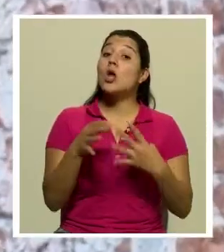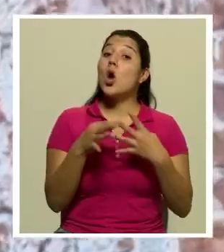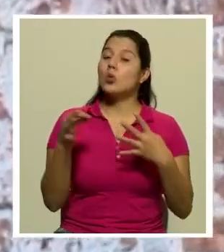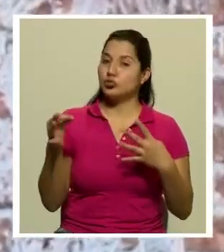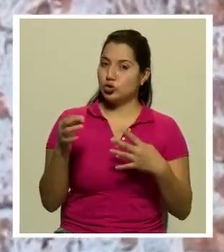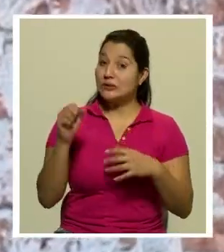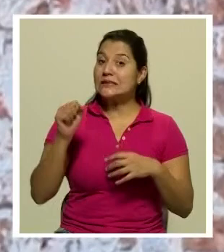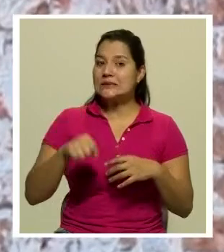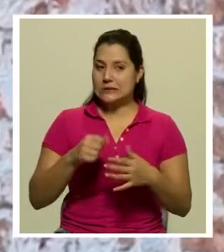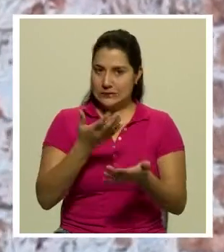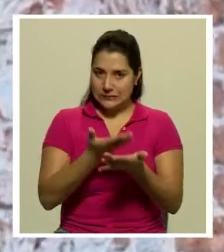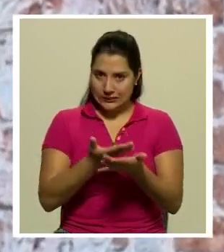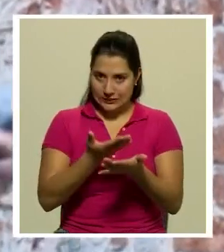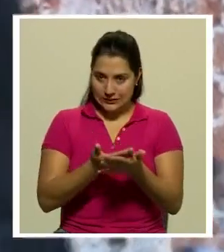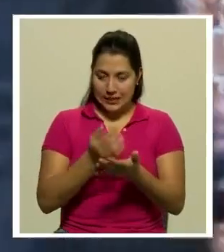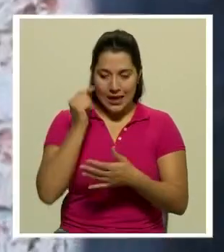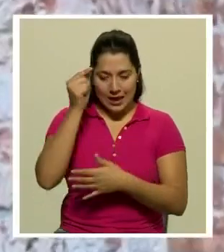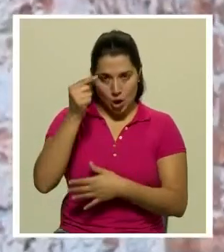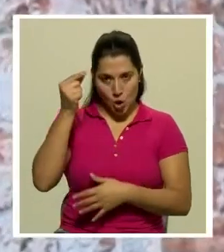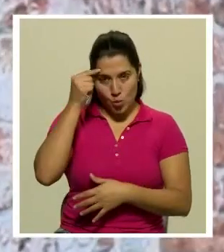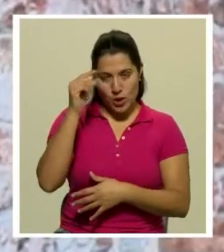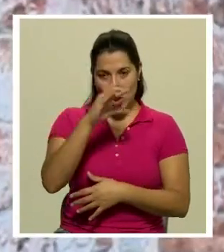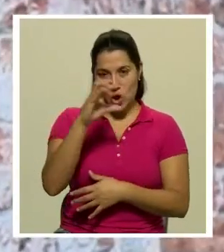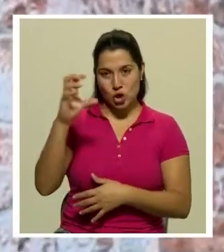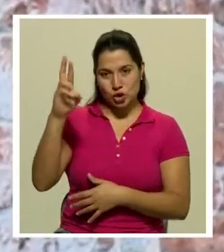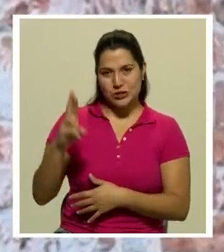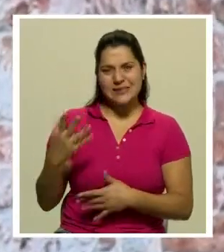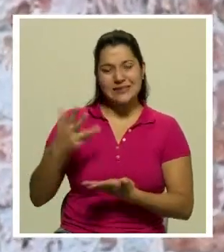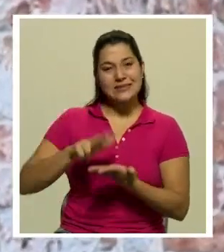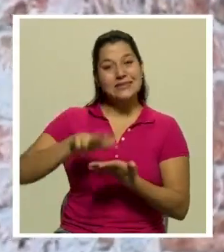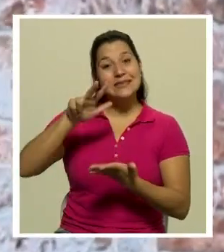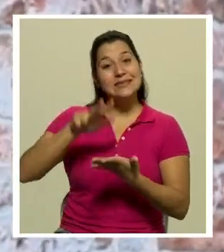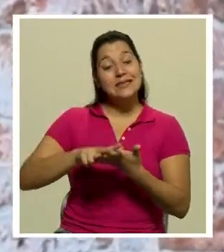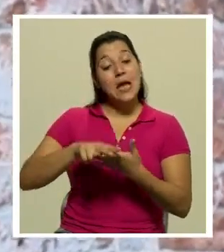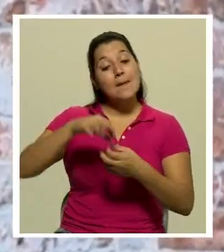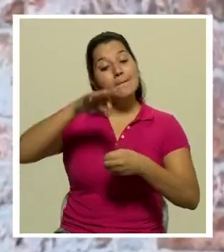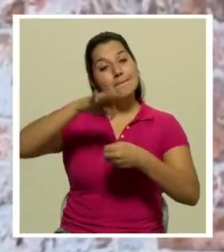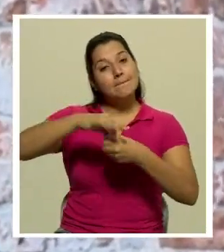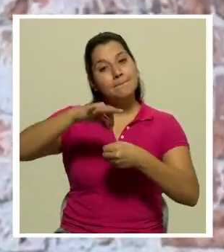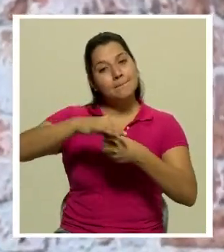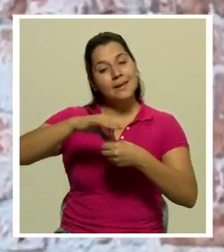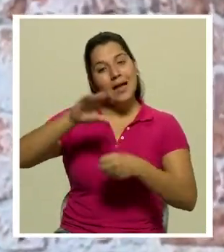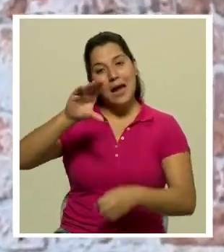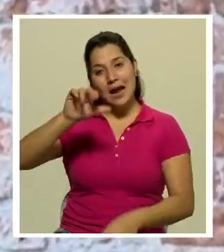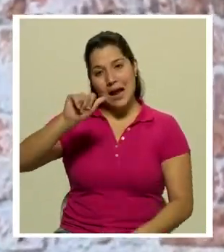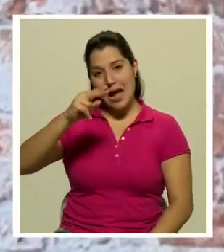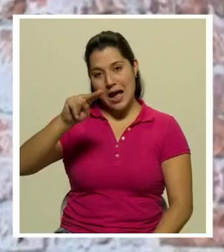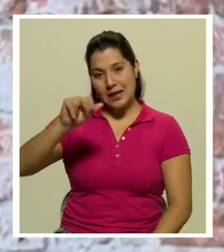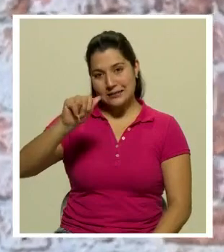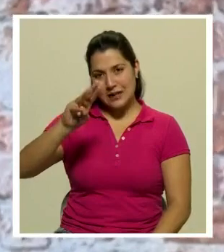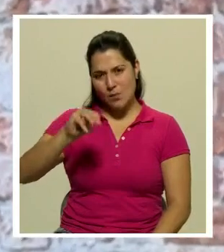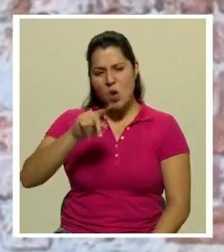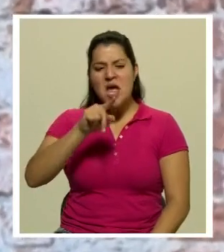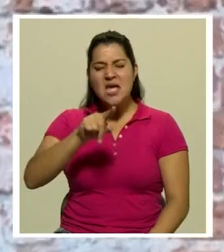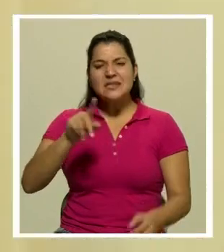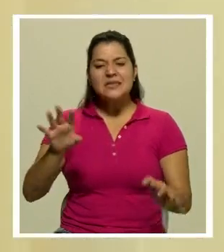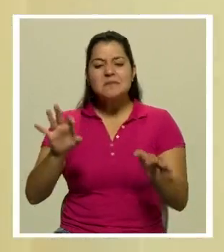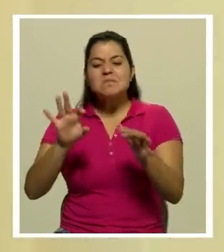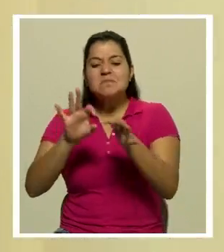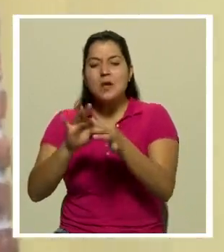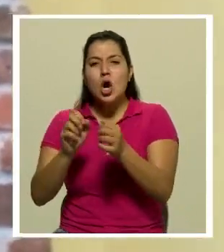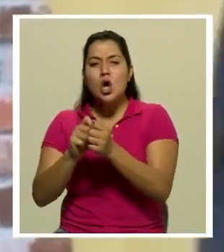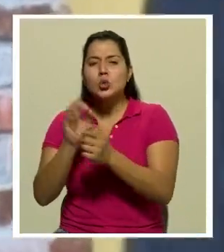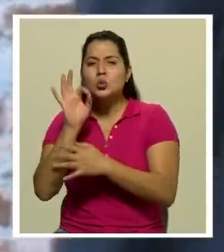sí propuso el gobierno de la República es la de promover la producción del cáñamo, una planta que podríamos decir es la prima del cannabis, pero que no